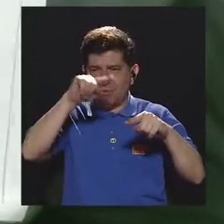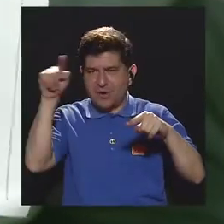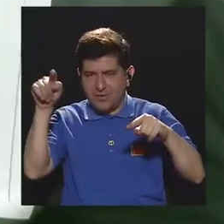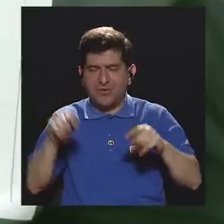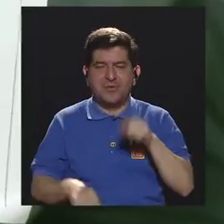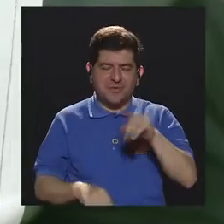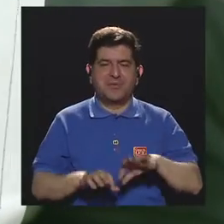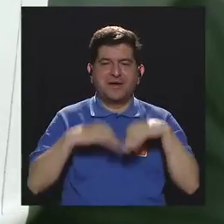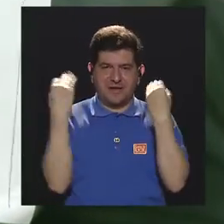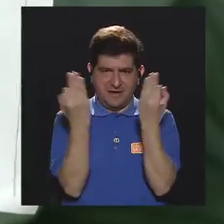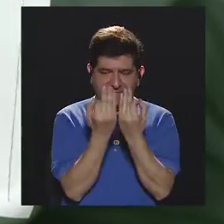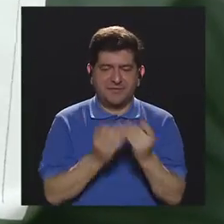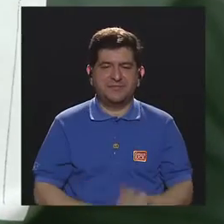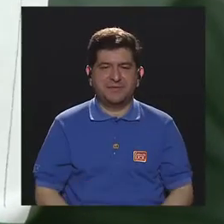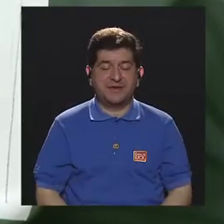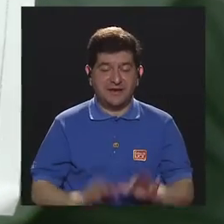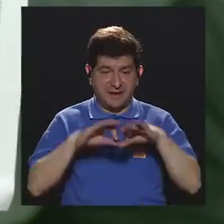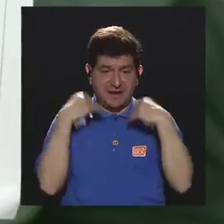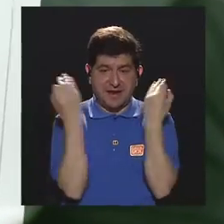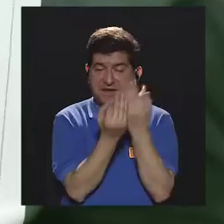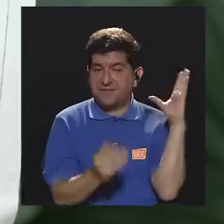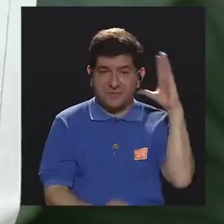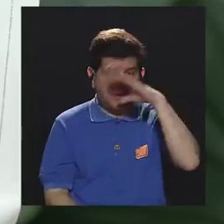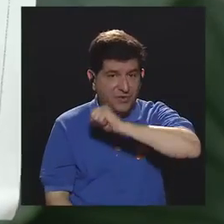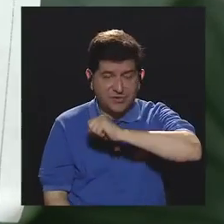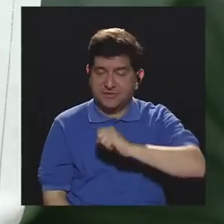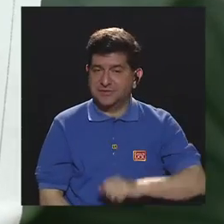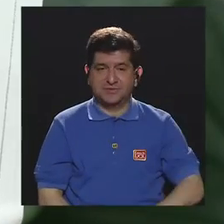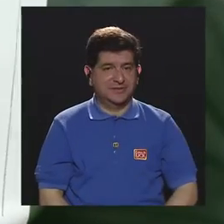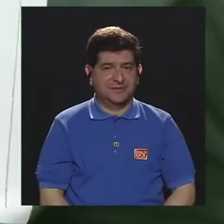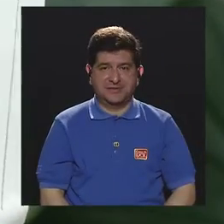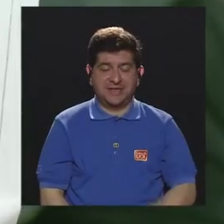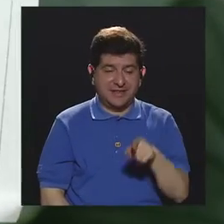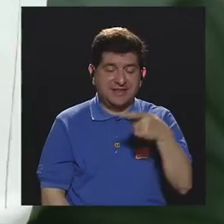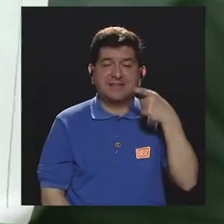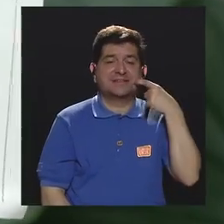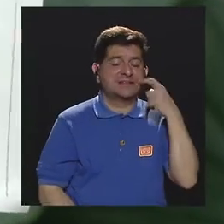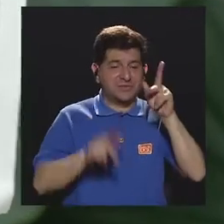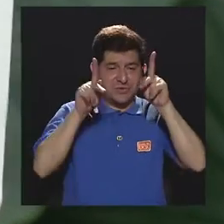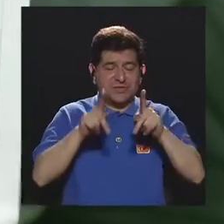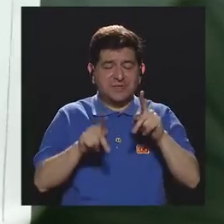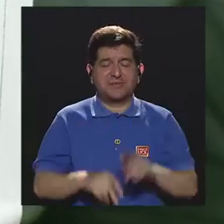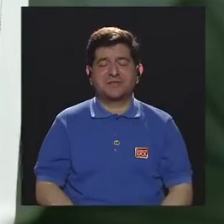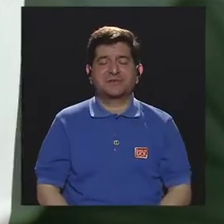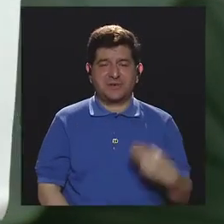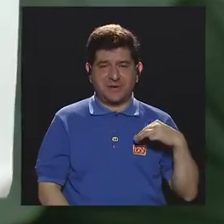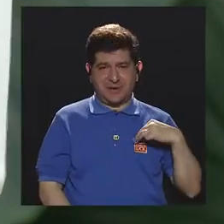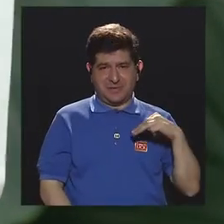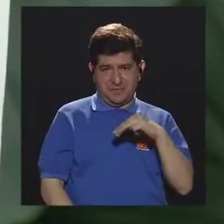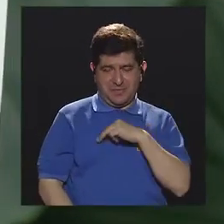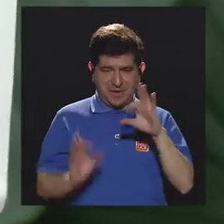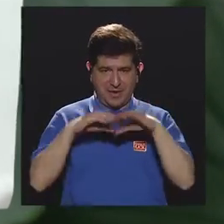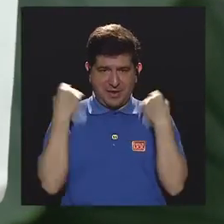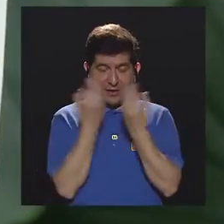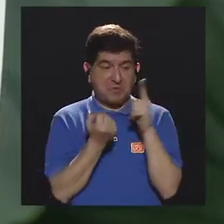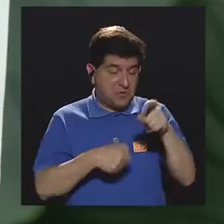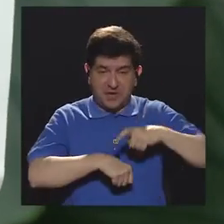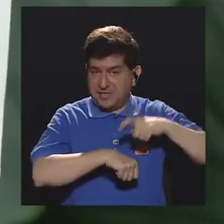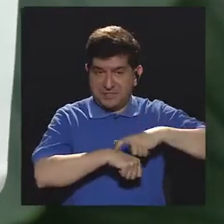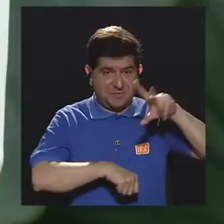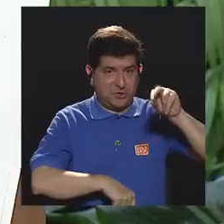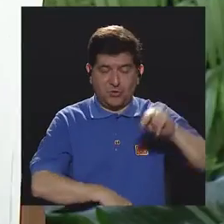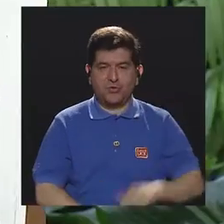la familia. Generalmente la familia no se da cuenta de la adicción de un ser querido, ni siquiera en esta